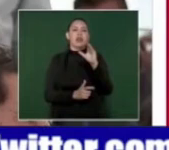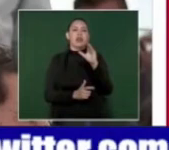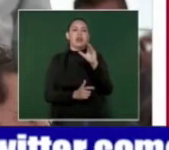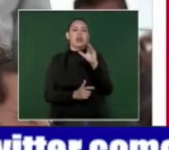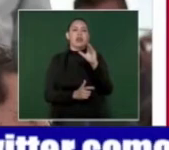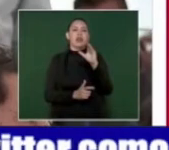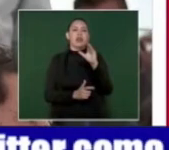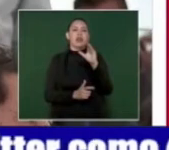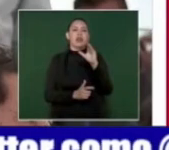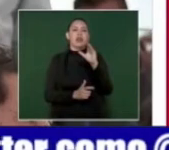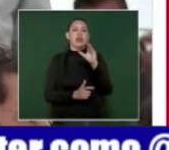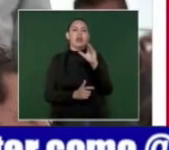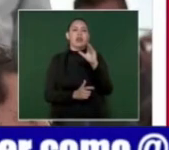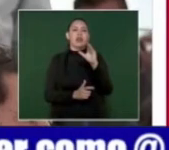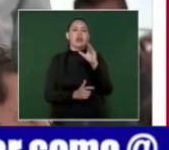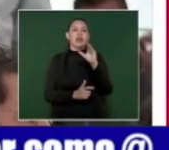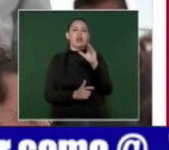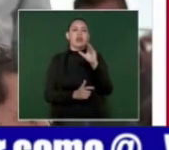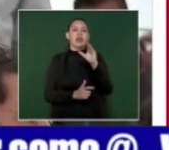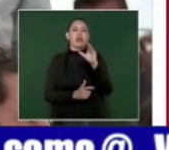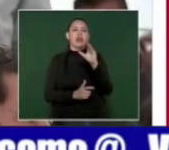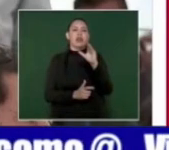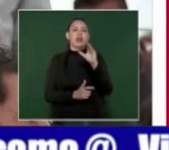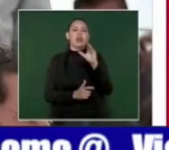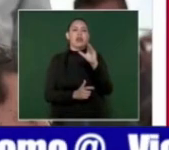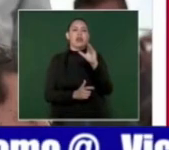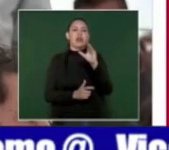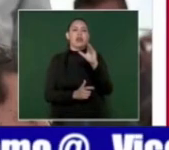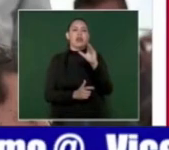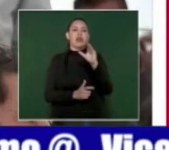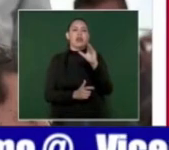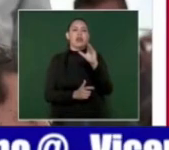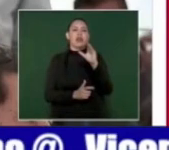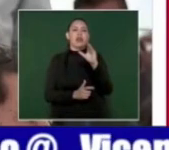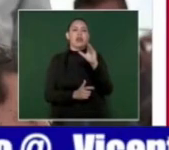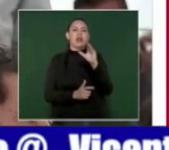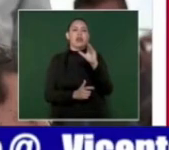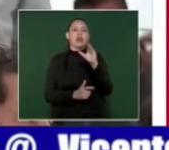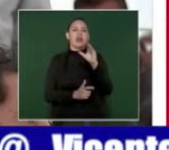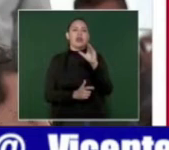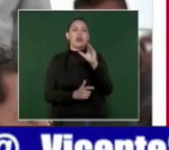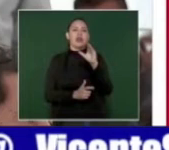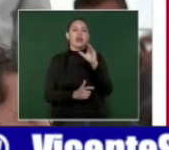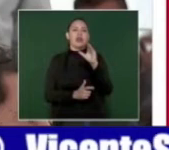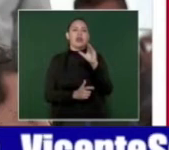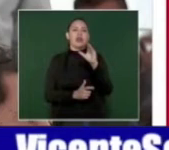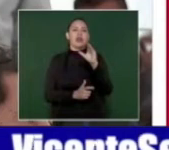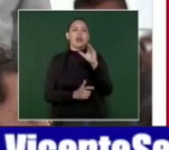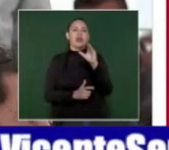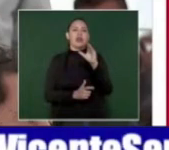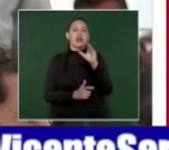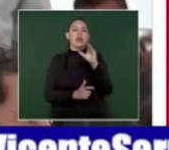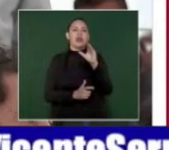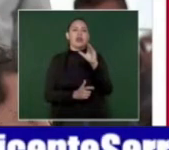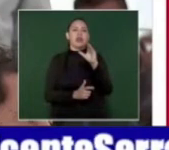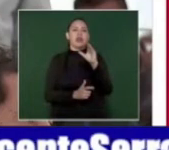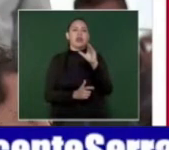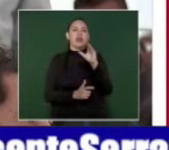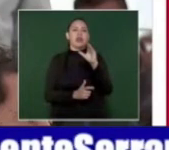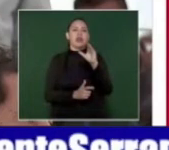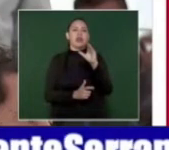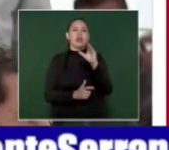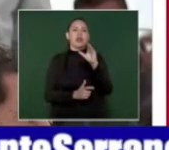pregunta o de un cuestionamiento legítimo para desviarlo hacia el tema del hackeo de Guacamaya, que ya